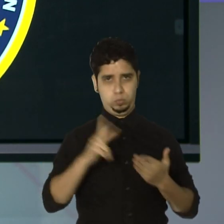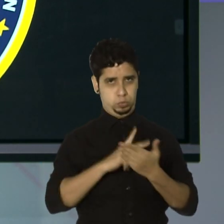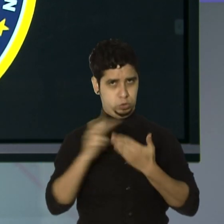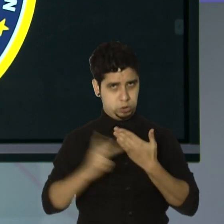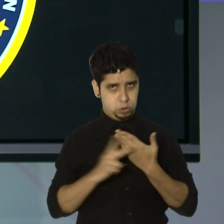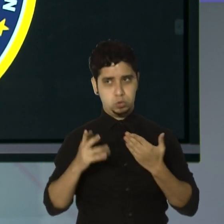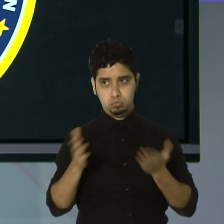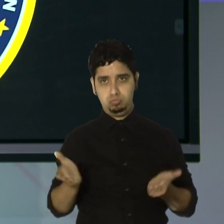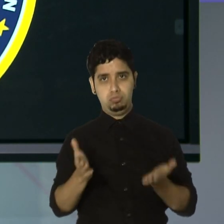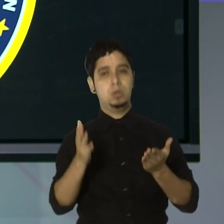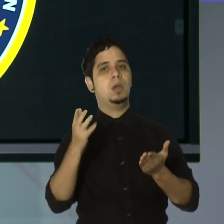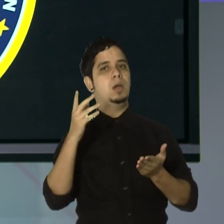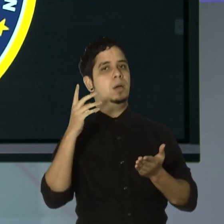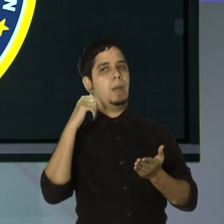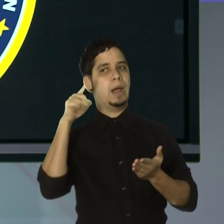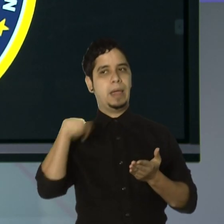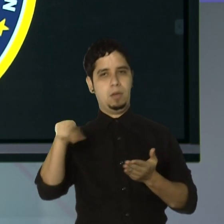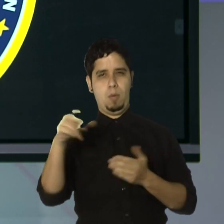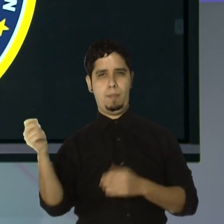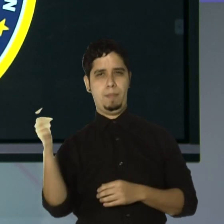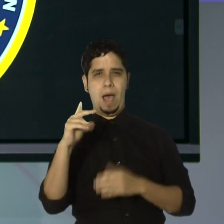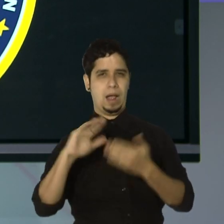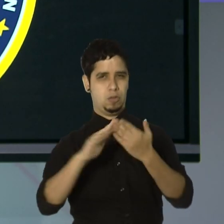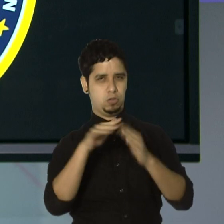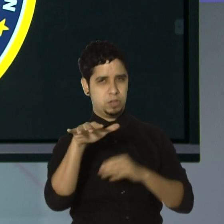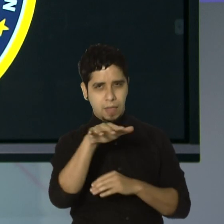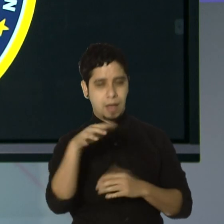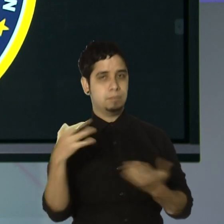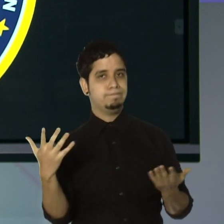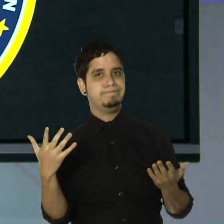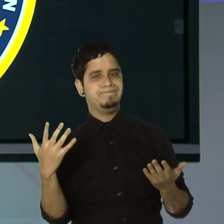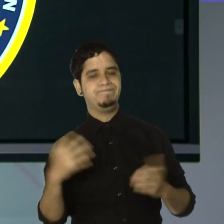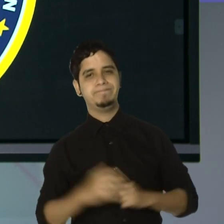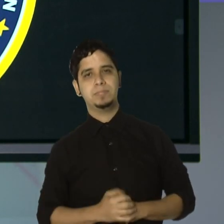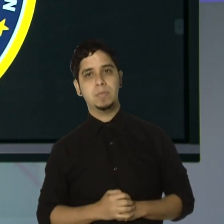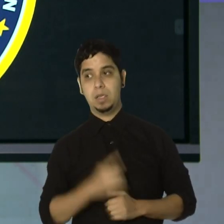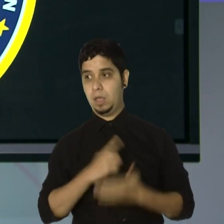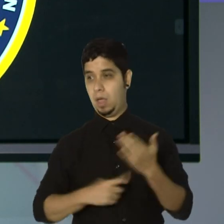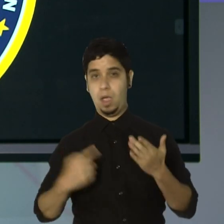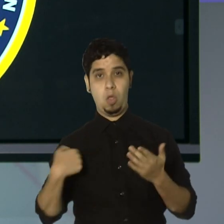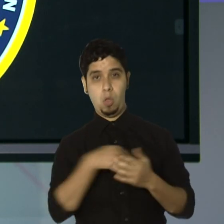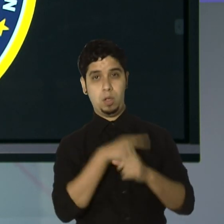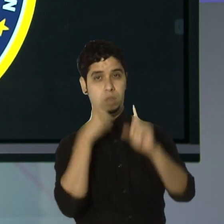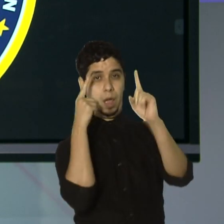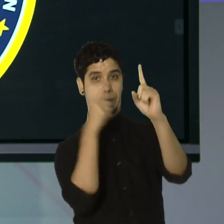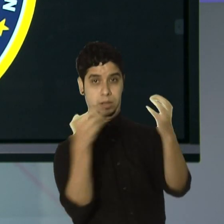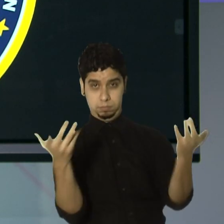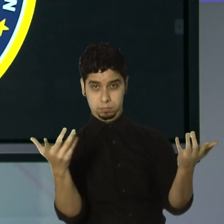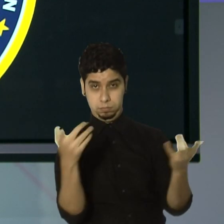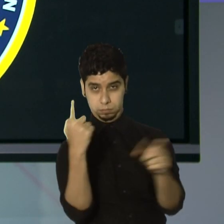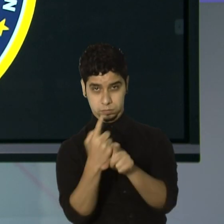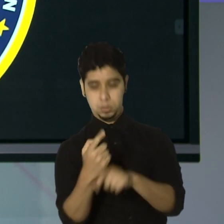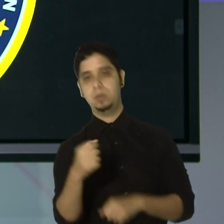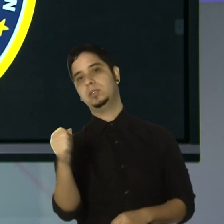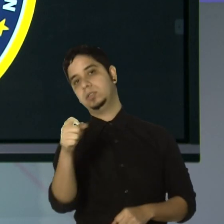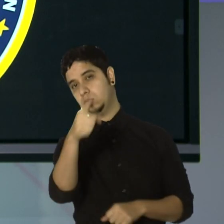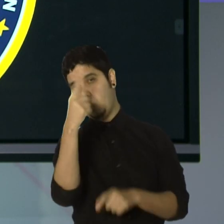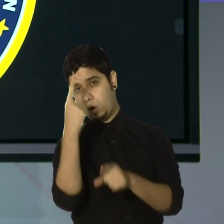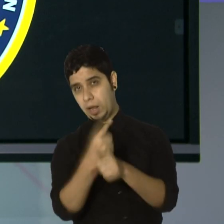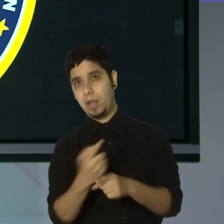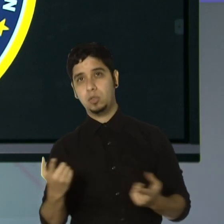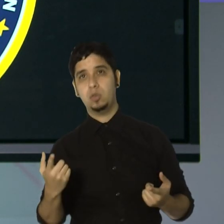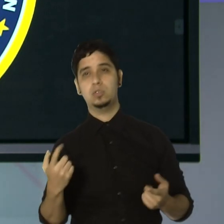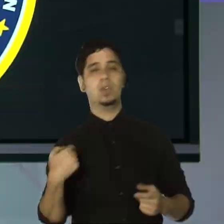darle esa oportunidad para reintegrarlo a la comunidad, que es realmente el fin de este proyecto. Eso es así. Ese es el